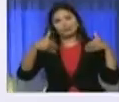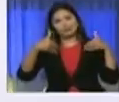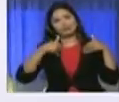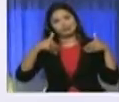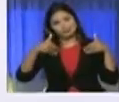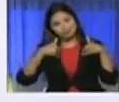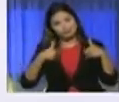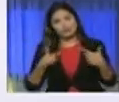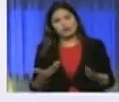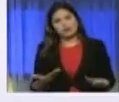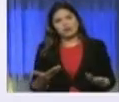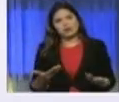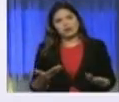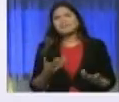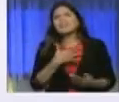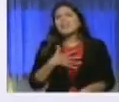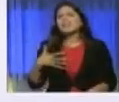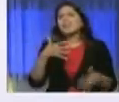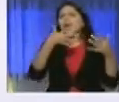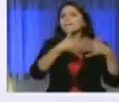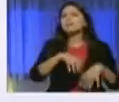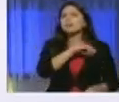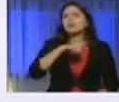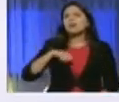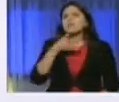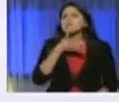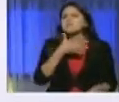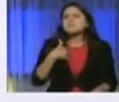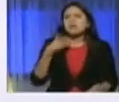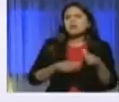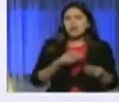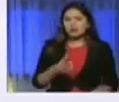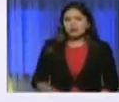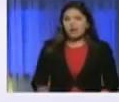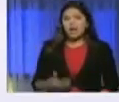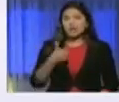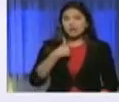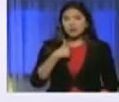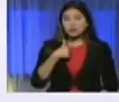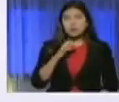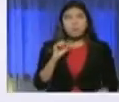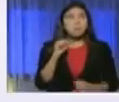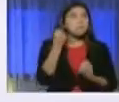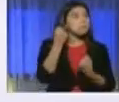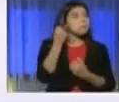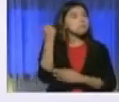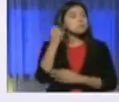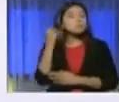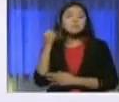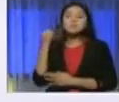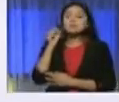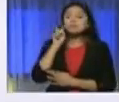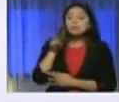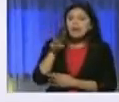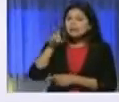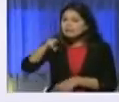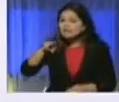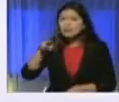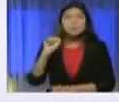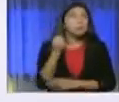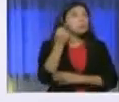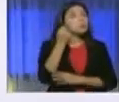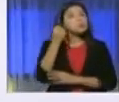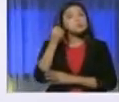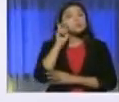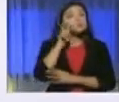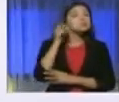¿Ah? ¿Qué aspira Fede Cámaras entonces? Que yo voltee por un lado y no vea la necesidad del pueblo y de los trabajadores, y yo vea